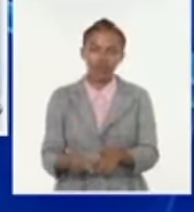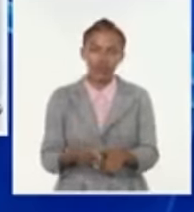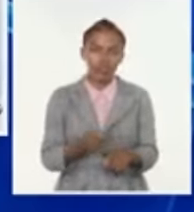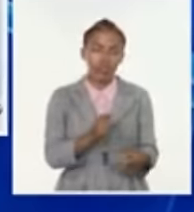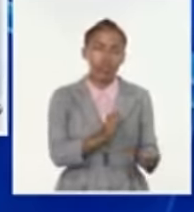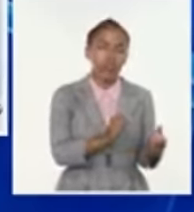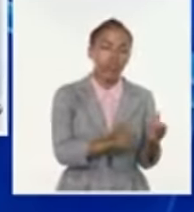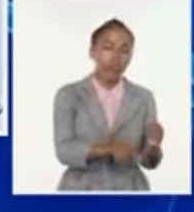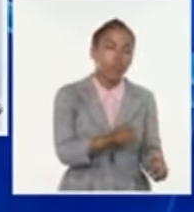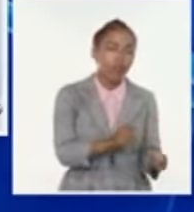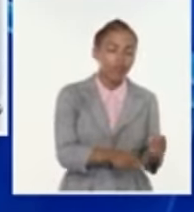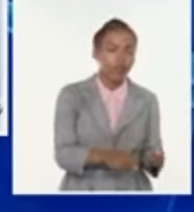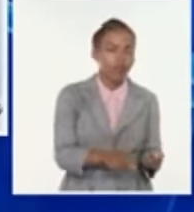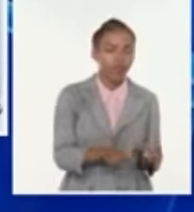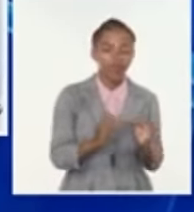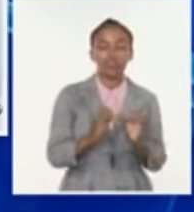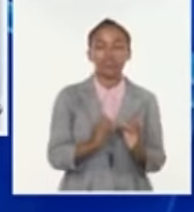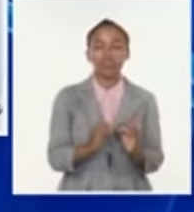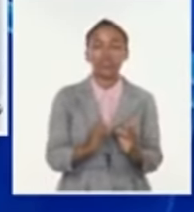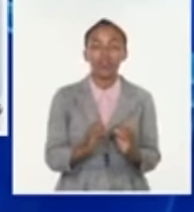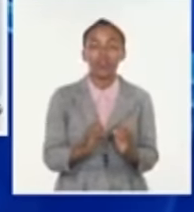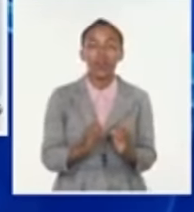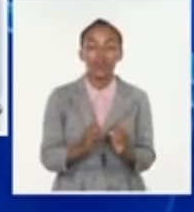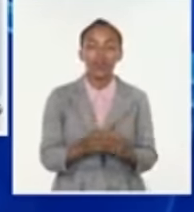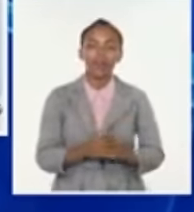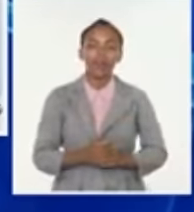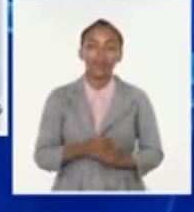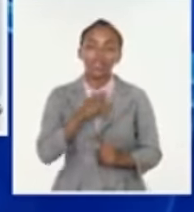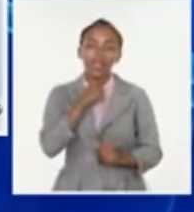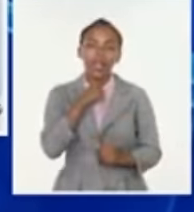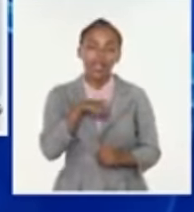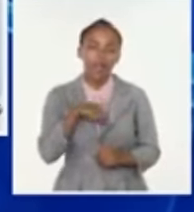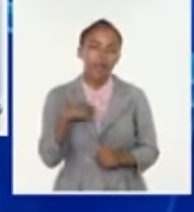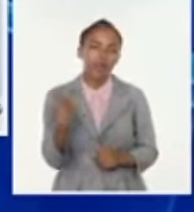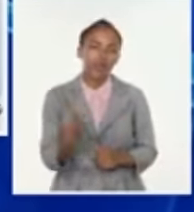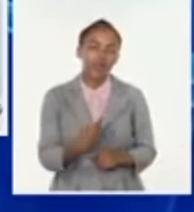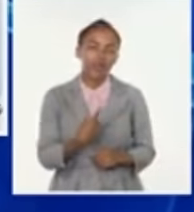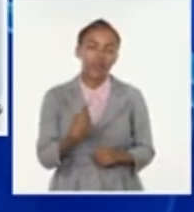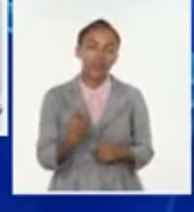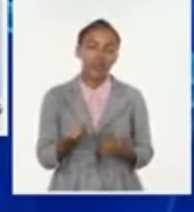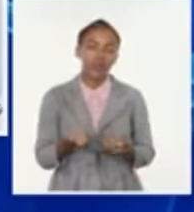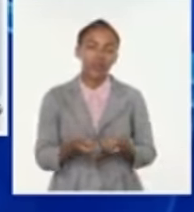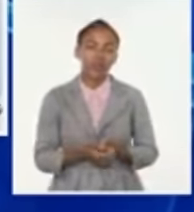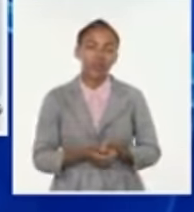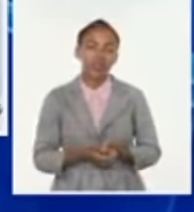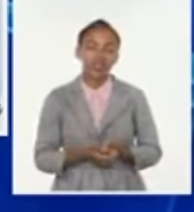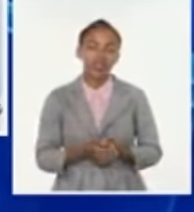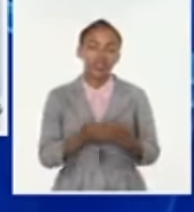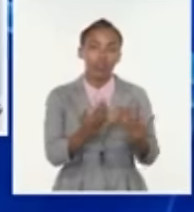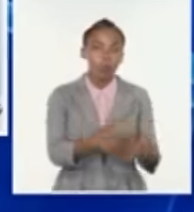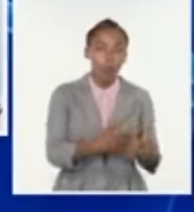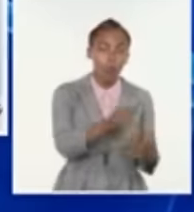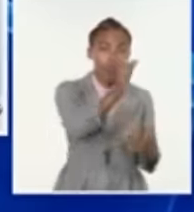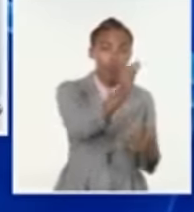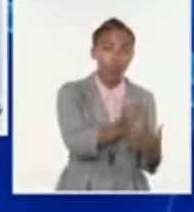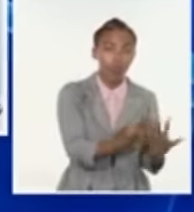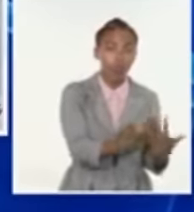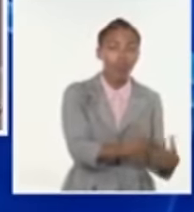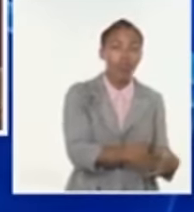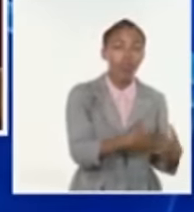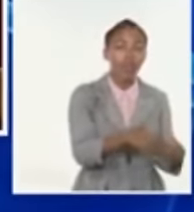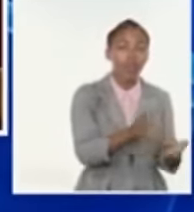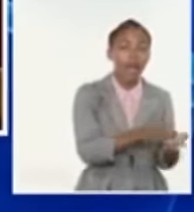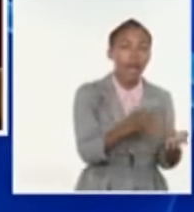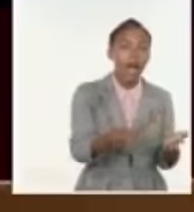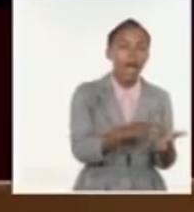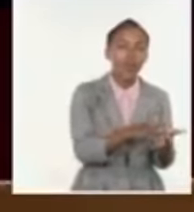importaciones de arroz. Es decir, vamos a llegar al productor de arroz a pagar en